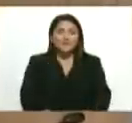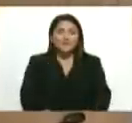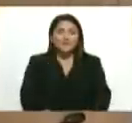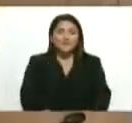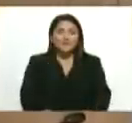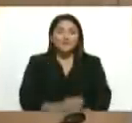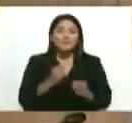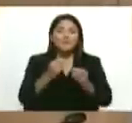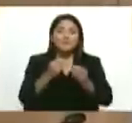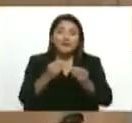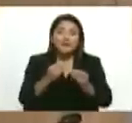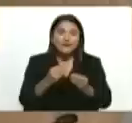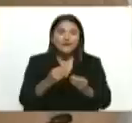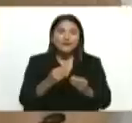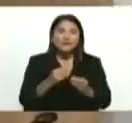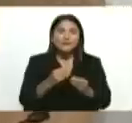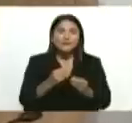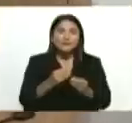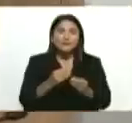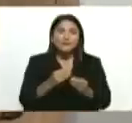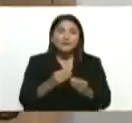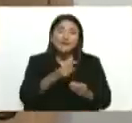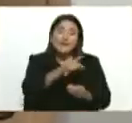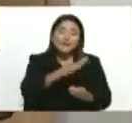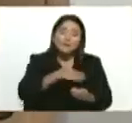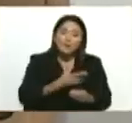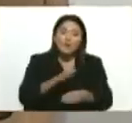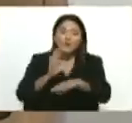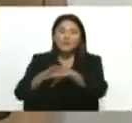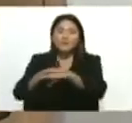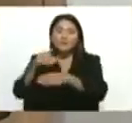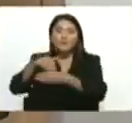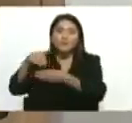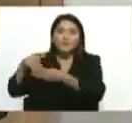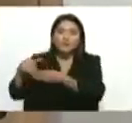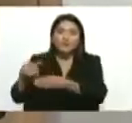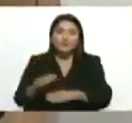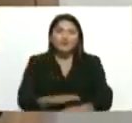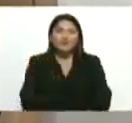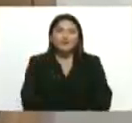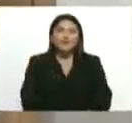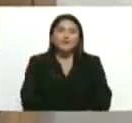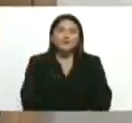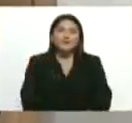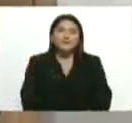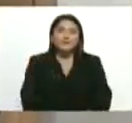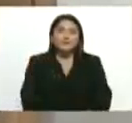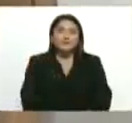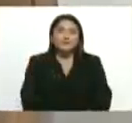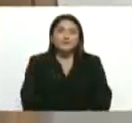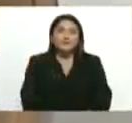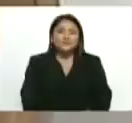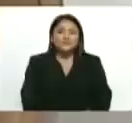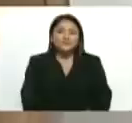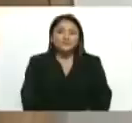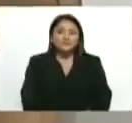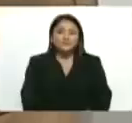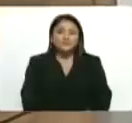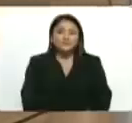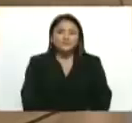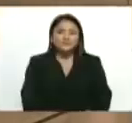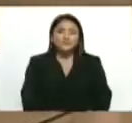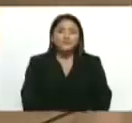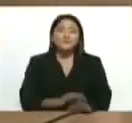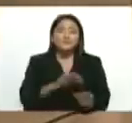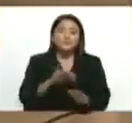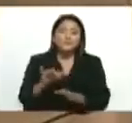Para cumplir con la tarea de convocarlas. Próxima cita, consejo de no sé qué cosa, en Bucarest. 26 de